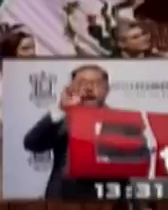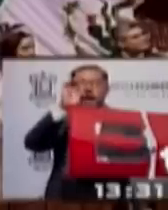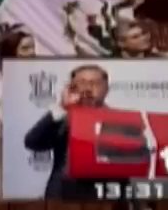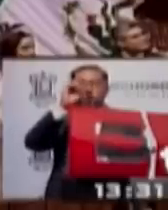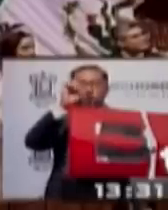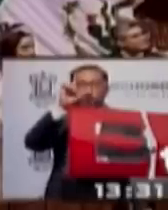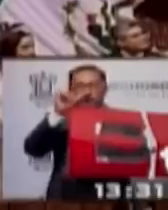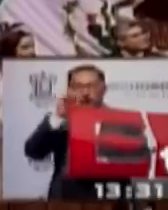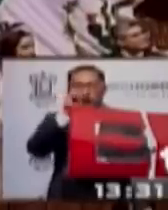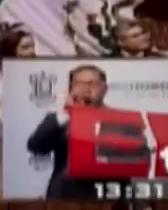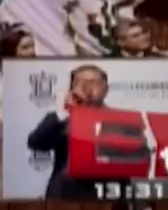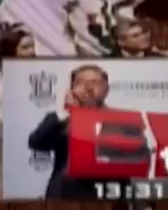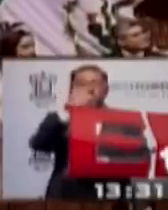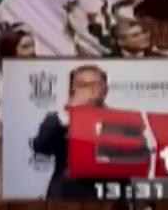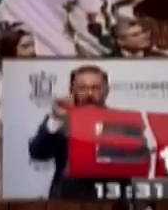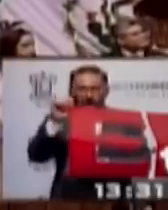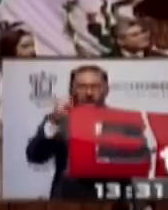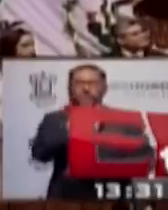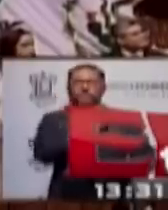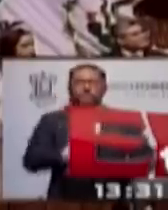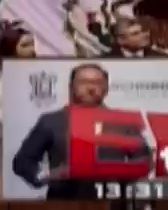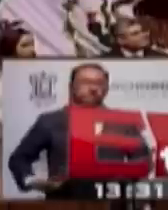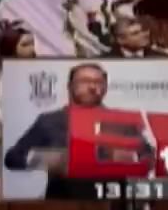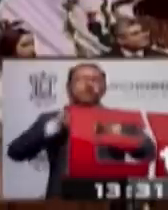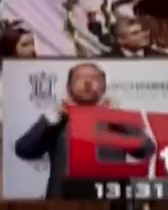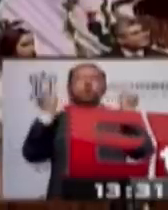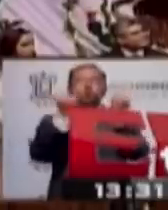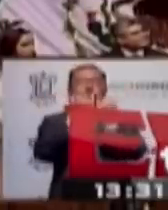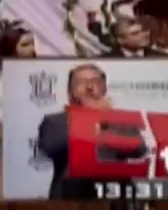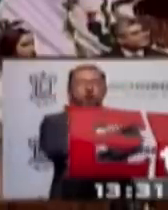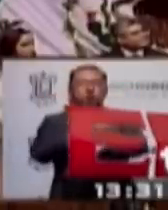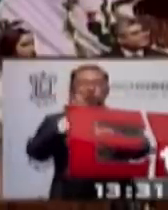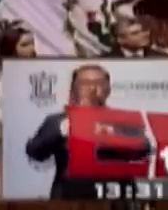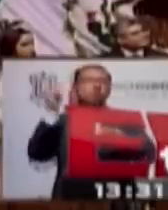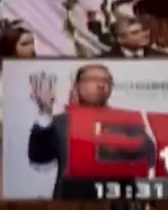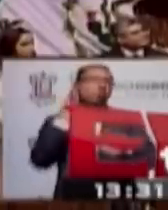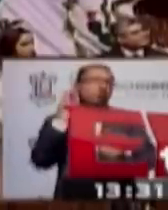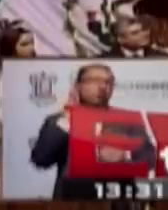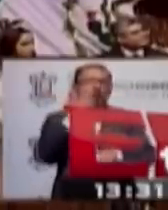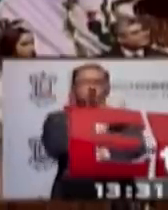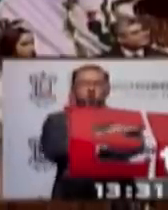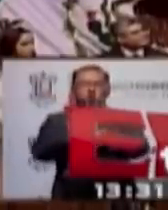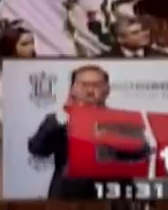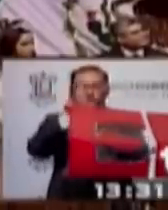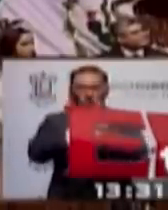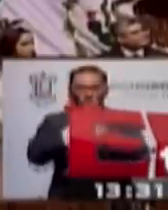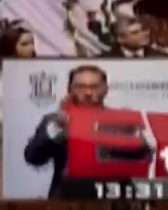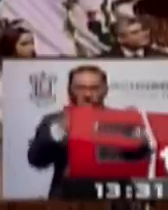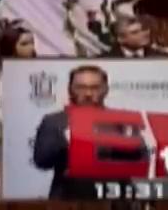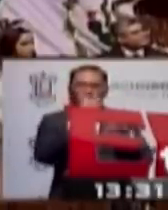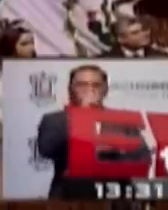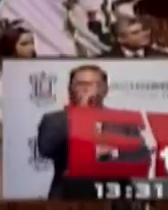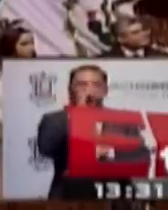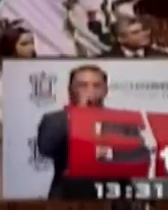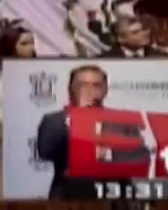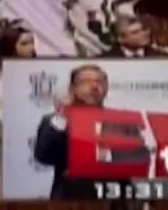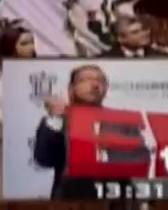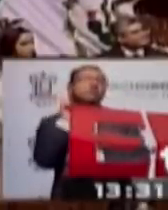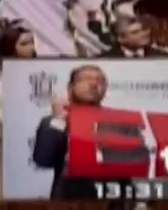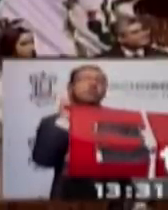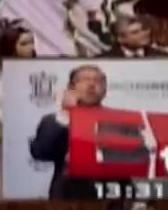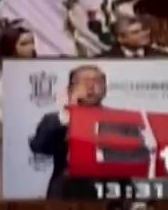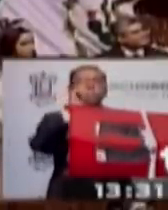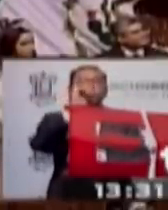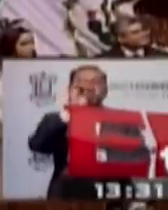Ortega, al presidente de la Junta de Coordinación Política y coordinador de la fracción parlamentaria del PRD, diputado Pascual